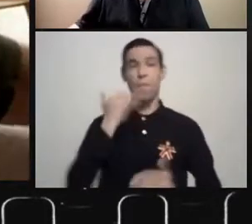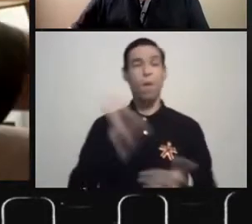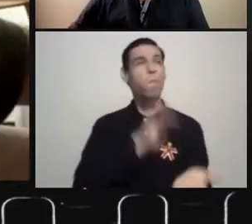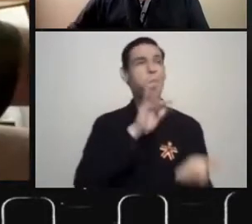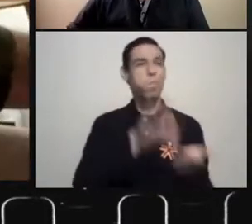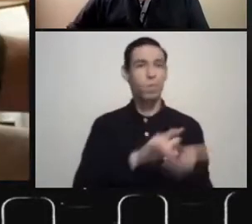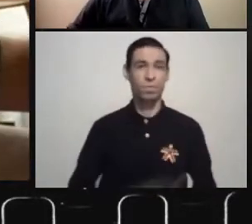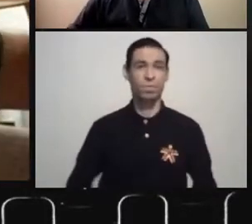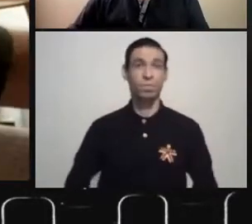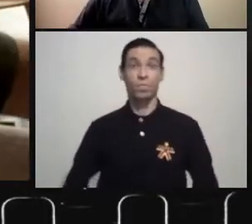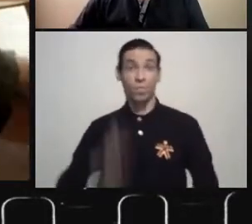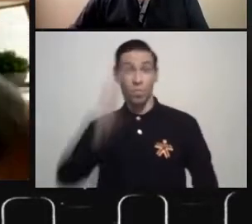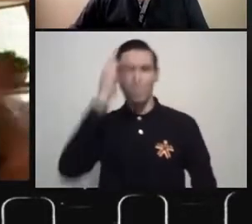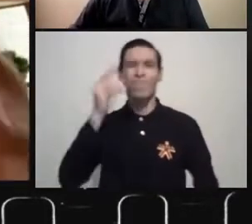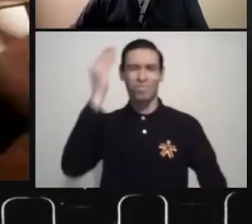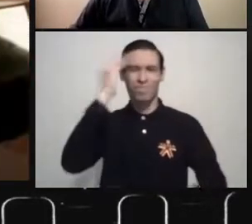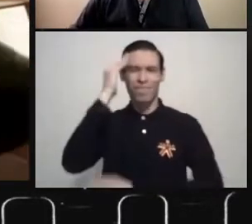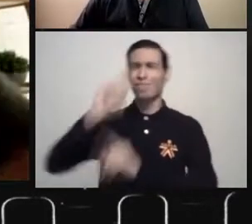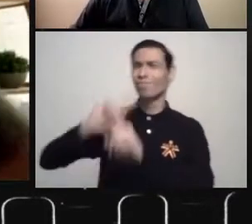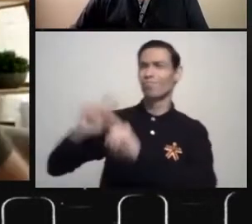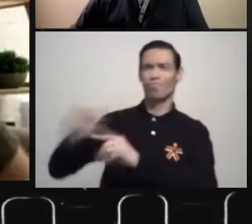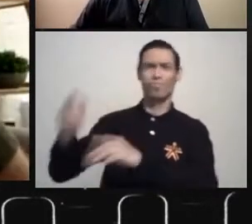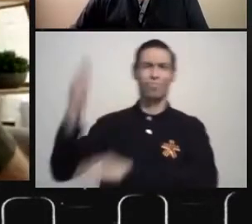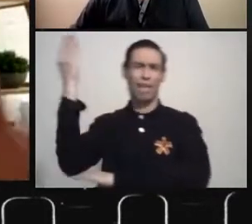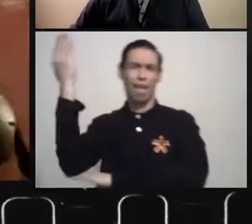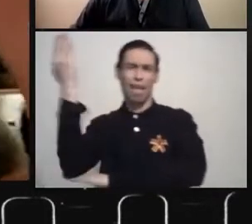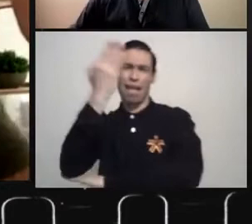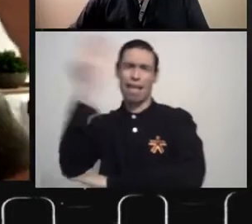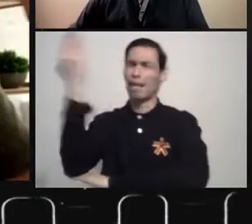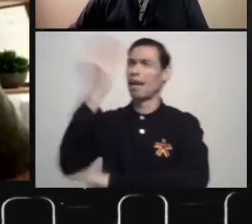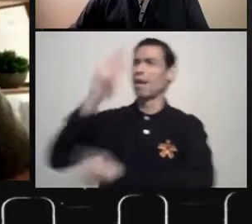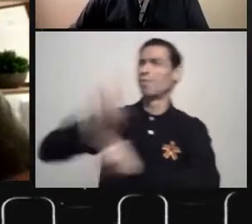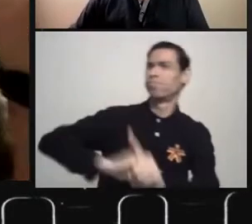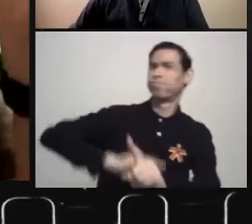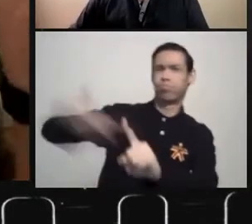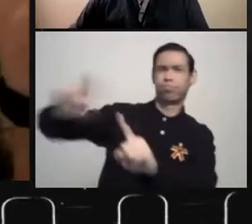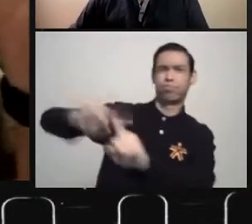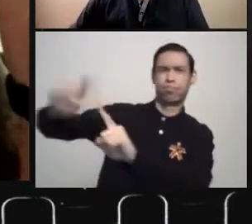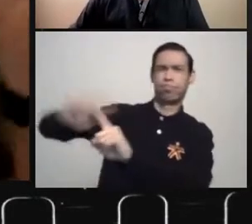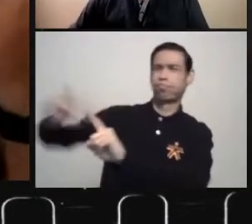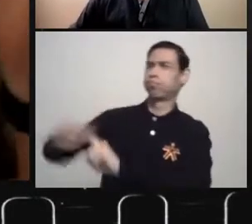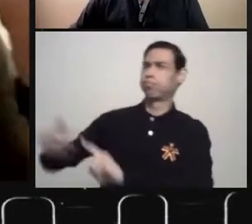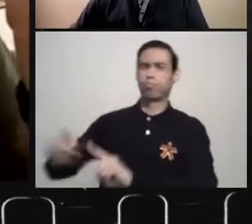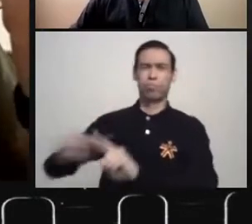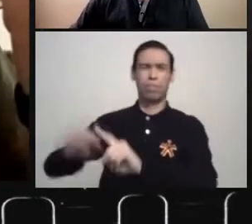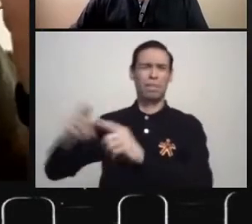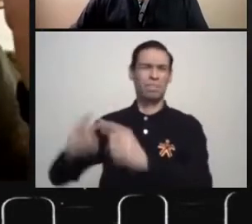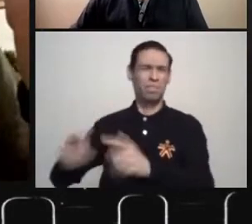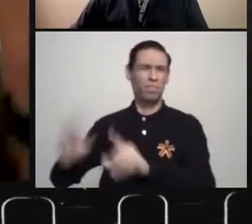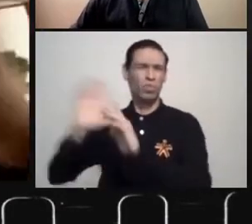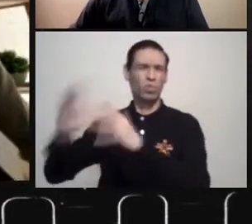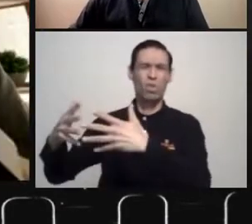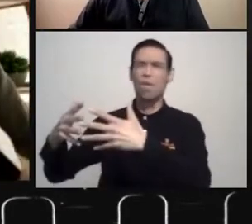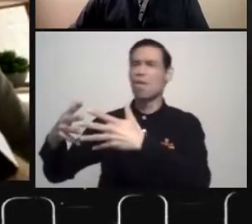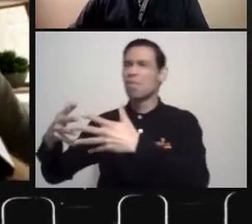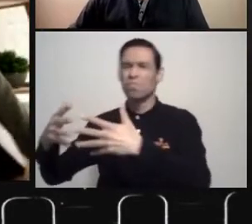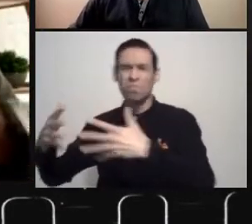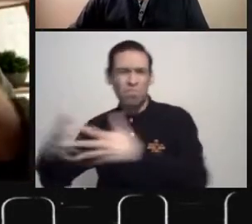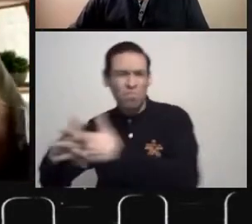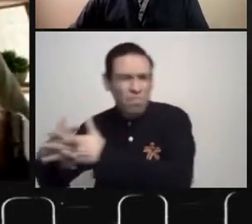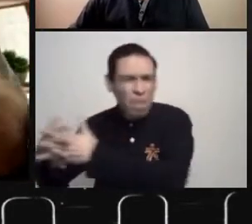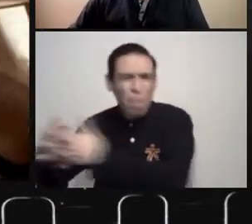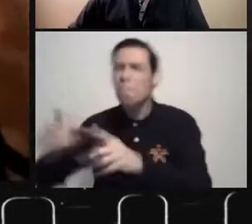blockbusters siempre estarán y tendrán 1,000 pantallas, no solamente los cines, sino tendrán 10,000 pantallas y 10,000 formas de de